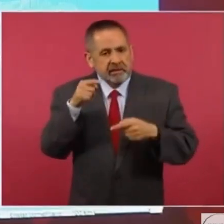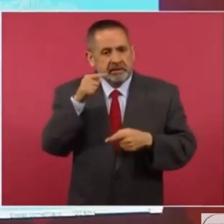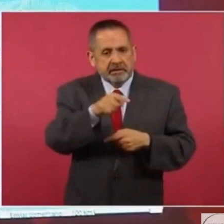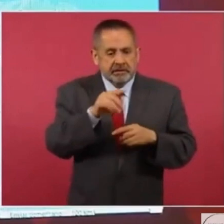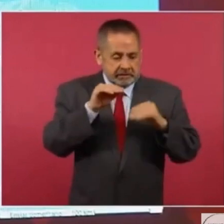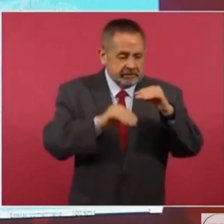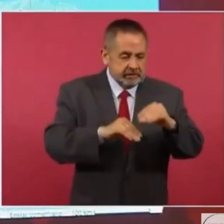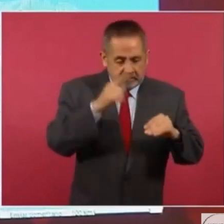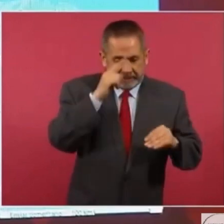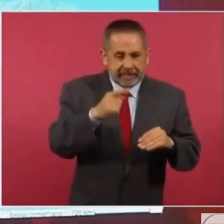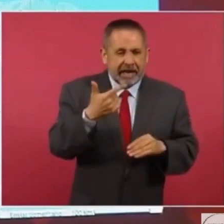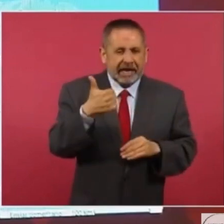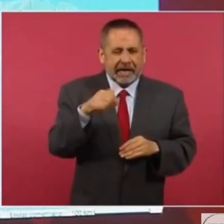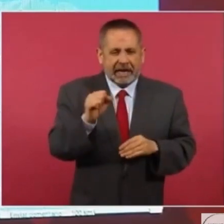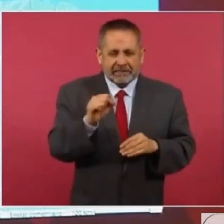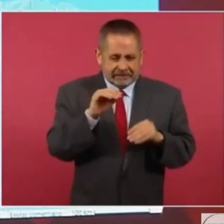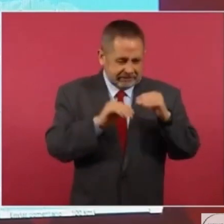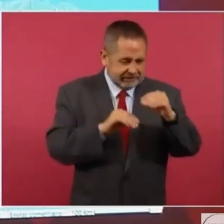coquizadora